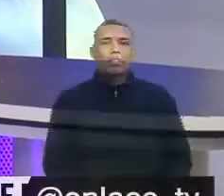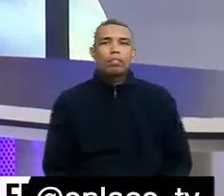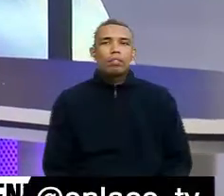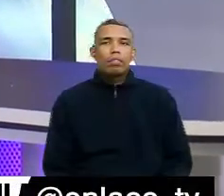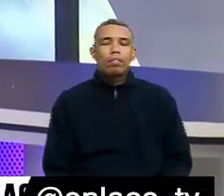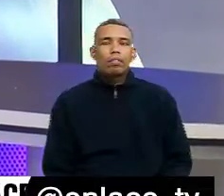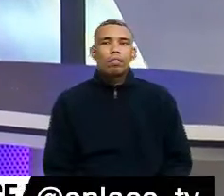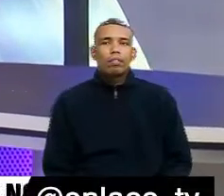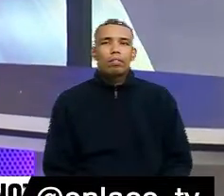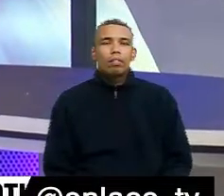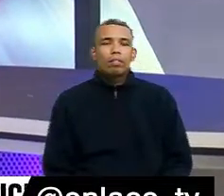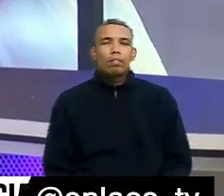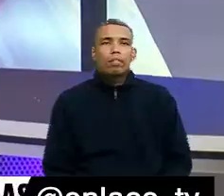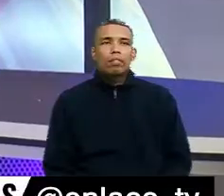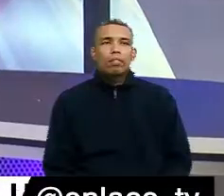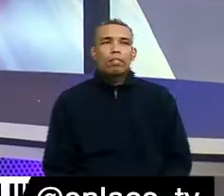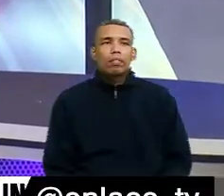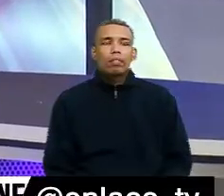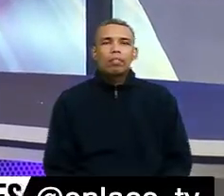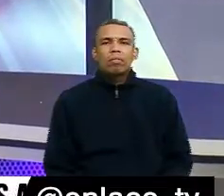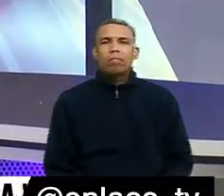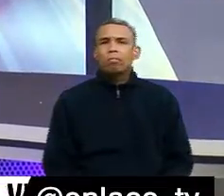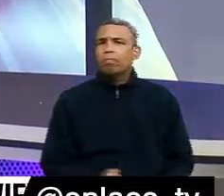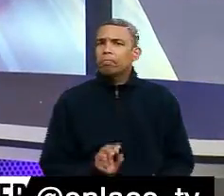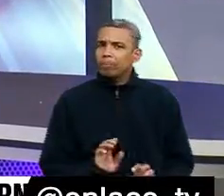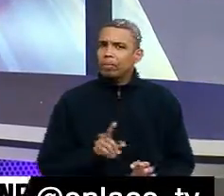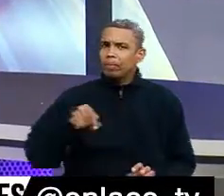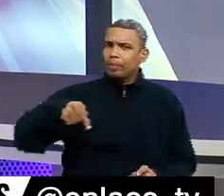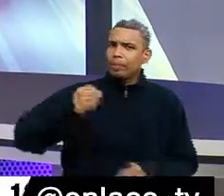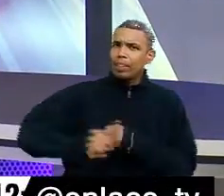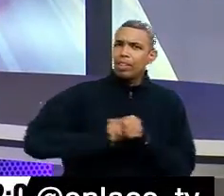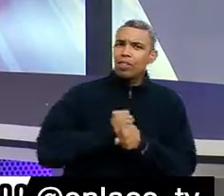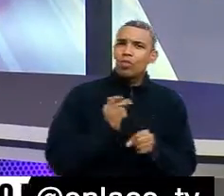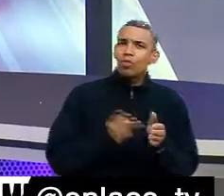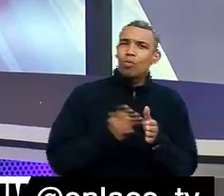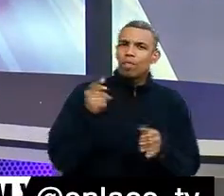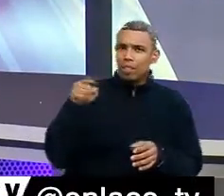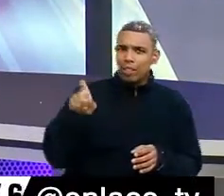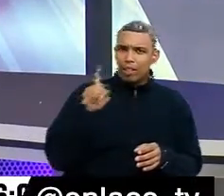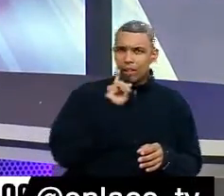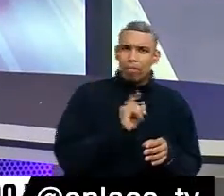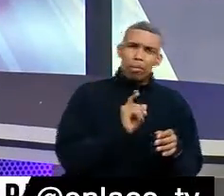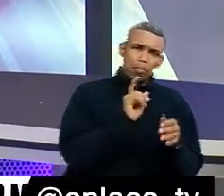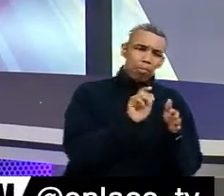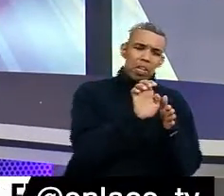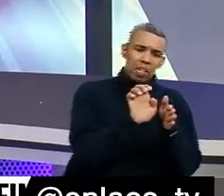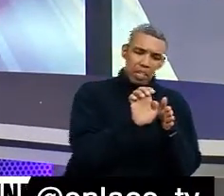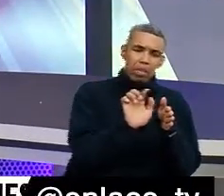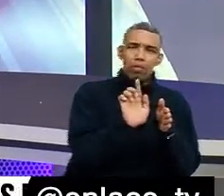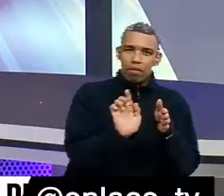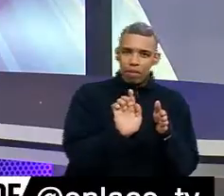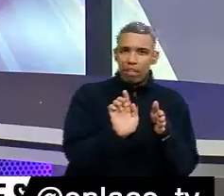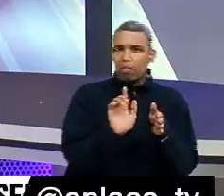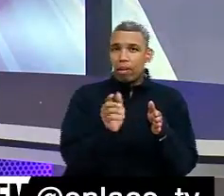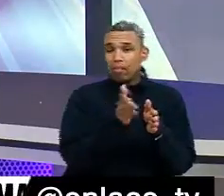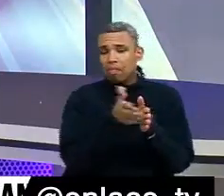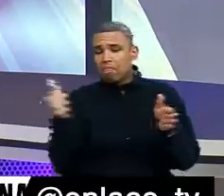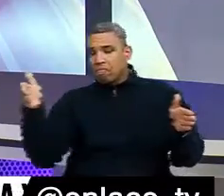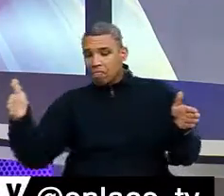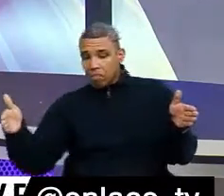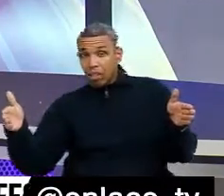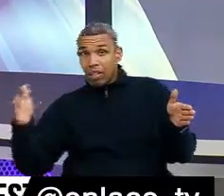Terminado el primer semestre de 2016 y el puente festivo de mitad de año, autoridades de tránsito reportan el balance de movilidad